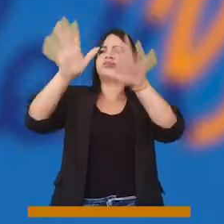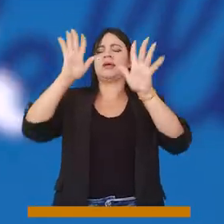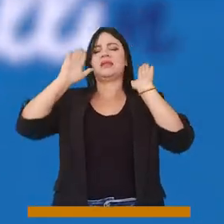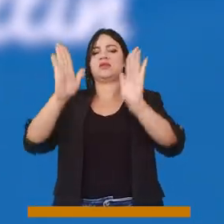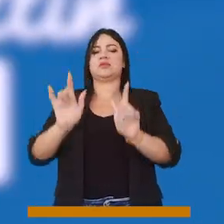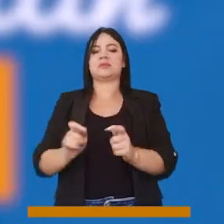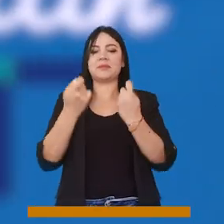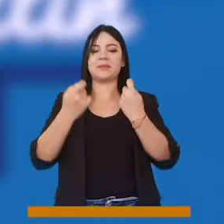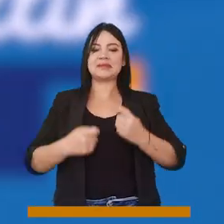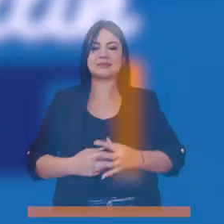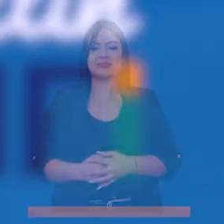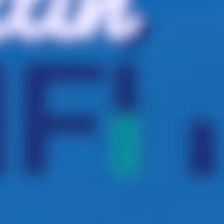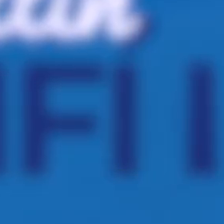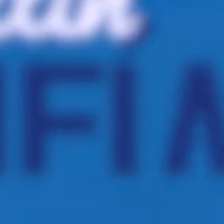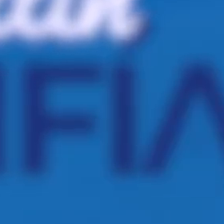abandono.